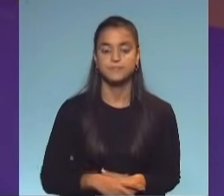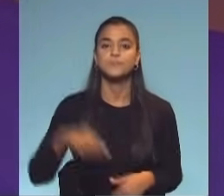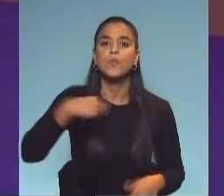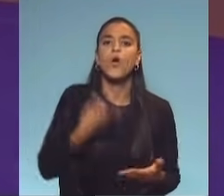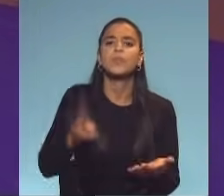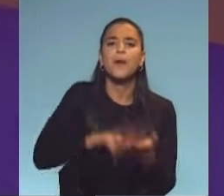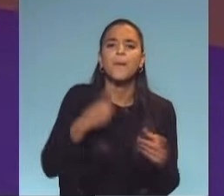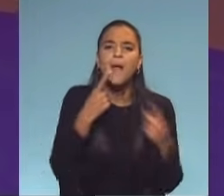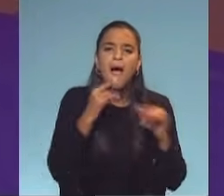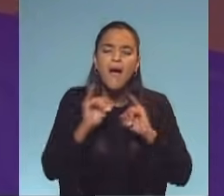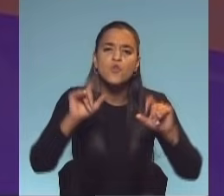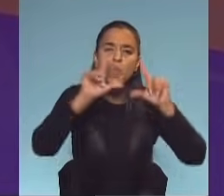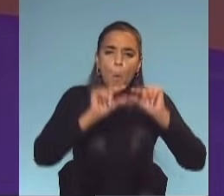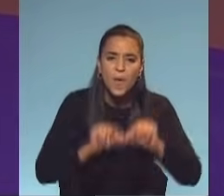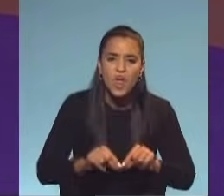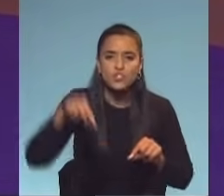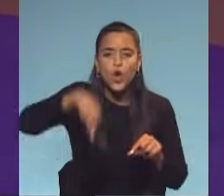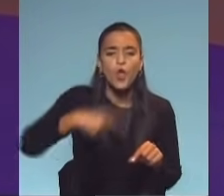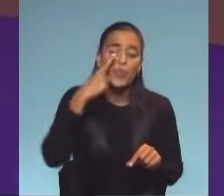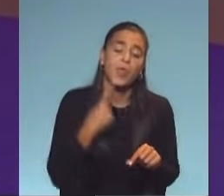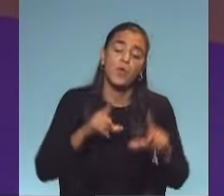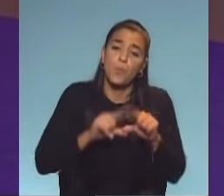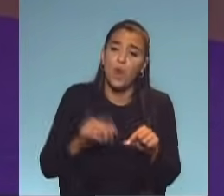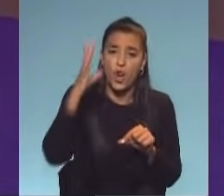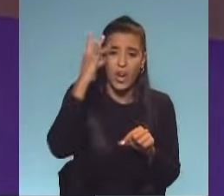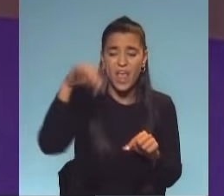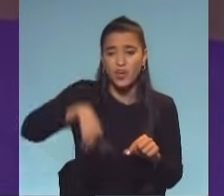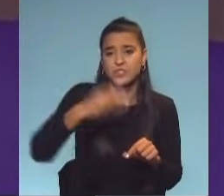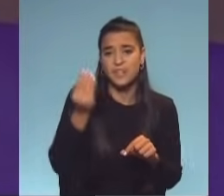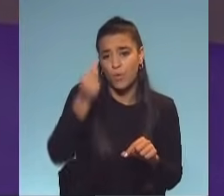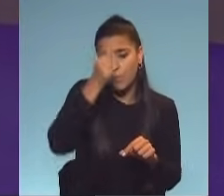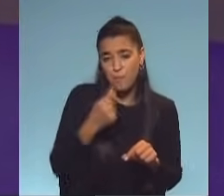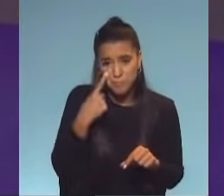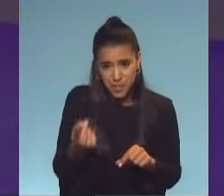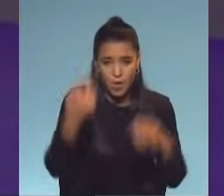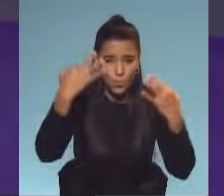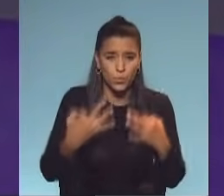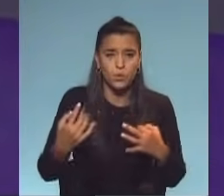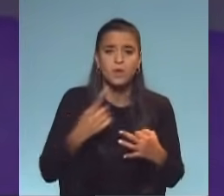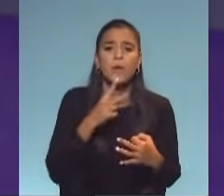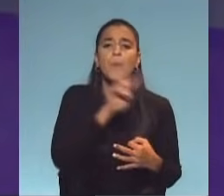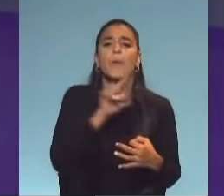Repasamos los números del día que tienen números récord para un fin de semana. Ahí también justamente